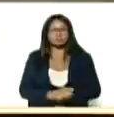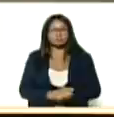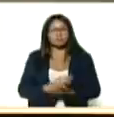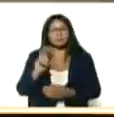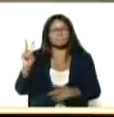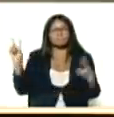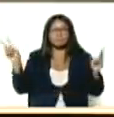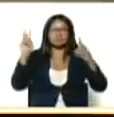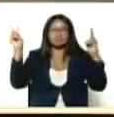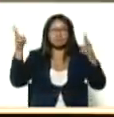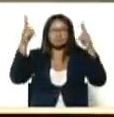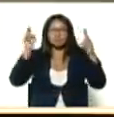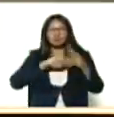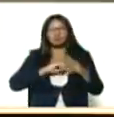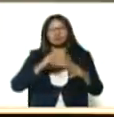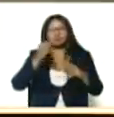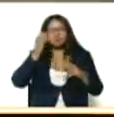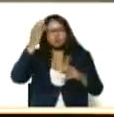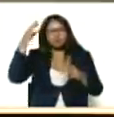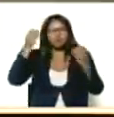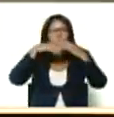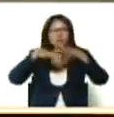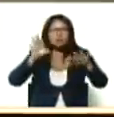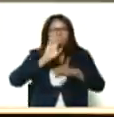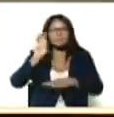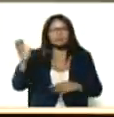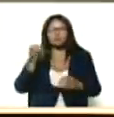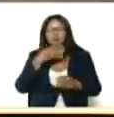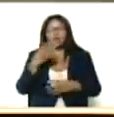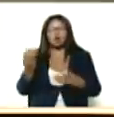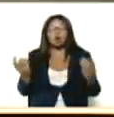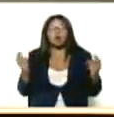Venceremos. Que Dios bendiga a nuestra patria, pues. Gracias. Buena jornada